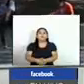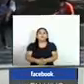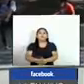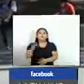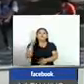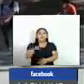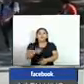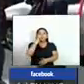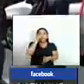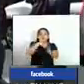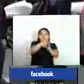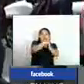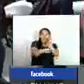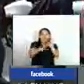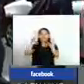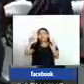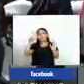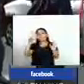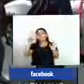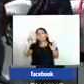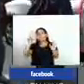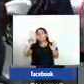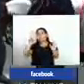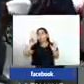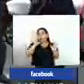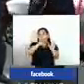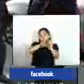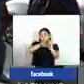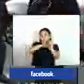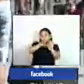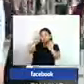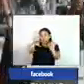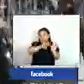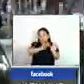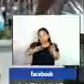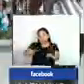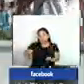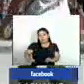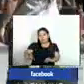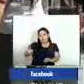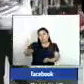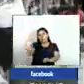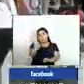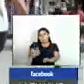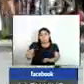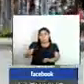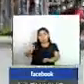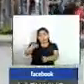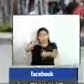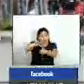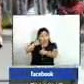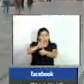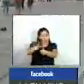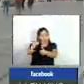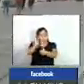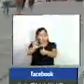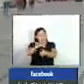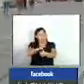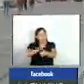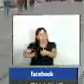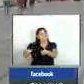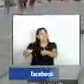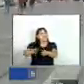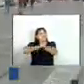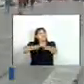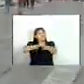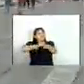revista Forbes de centroamérica nombraba el salvador como el país el mejor país de centroamérica en el manejo de la